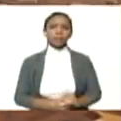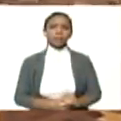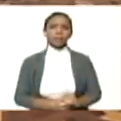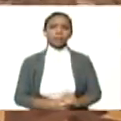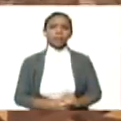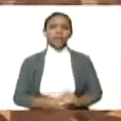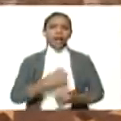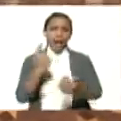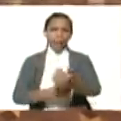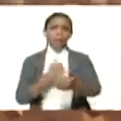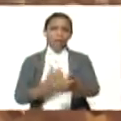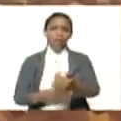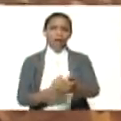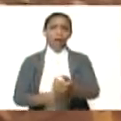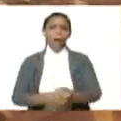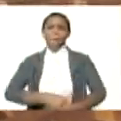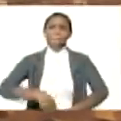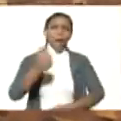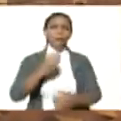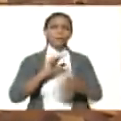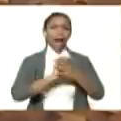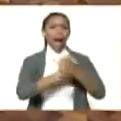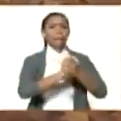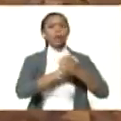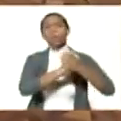la hermandad, más que el amiguismo